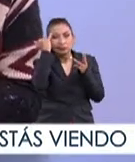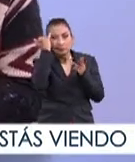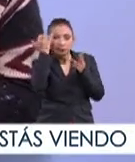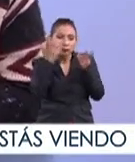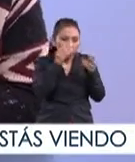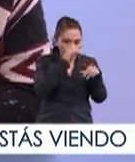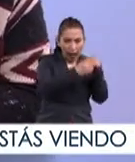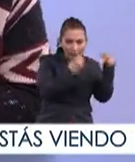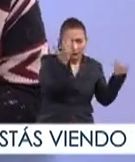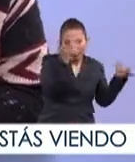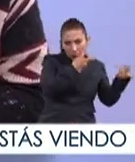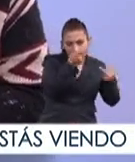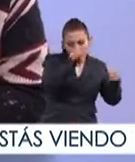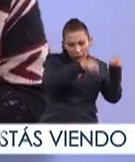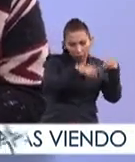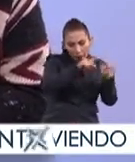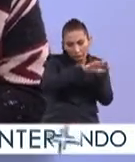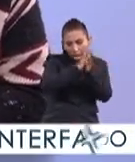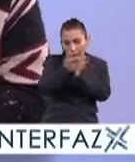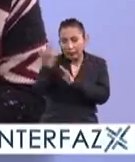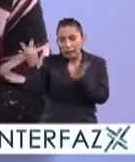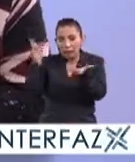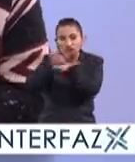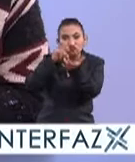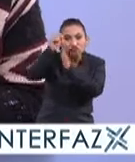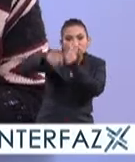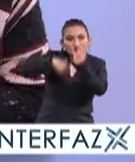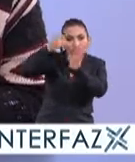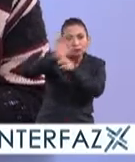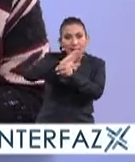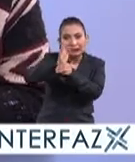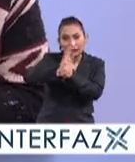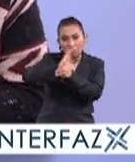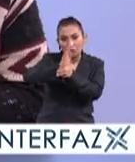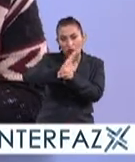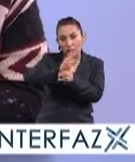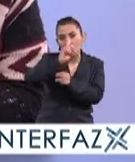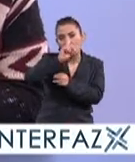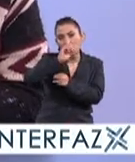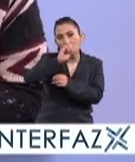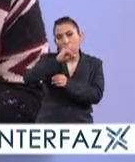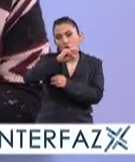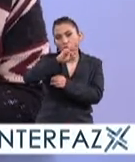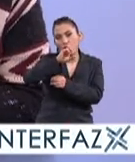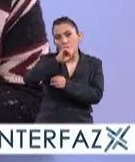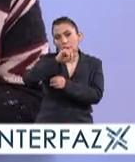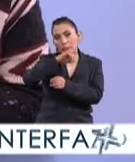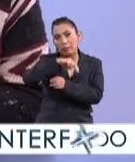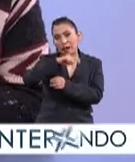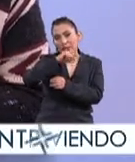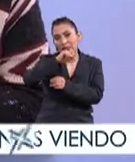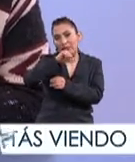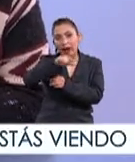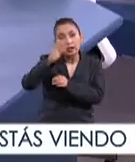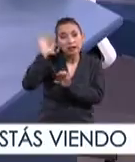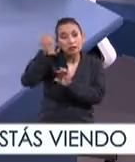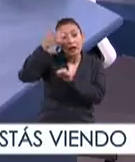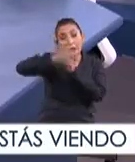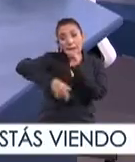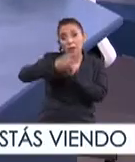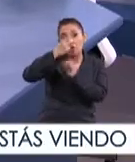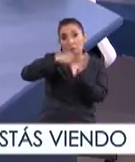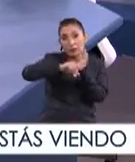generando el archivo, hacer un documental, un largometraje que esperamos podamos concluirlo